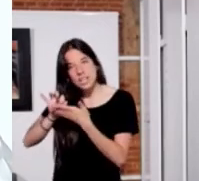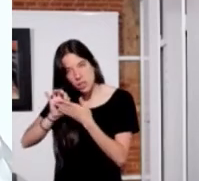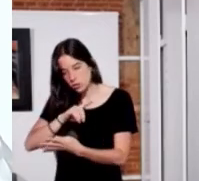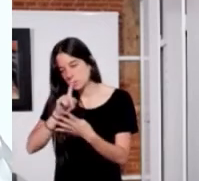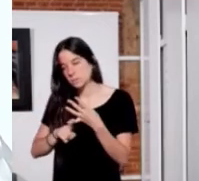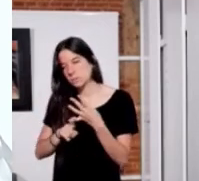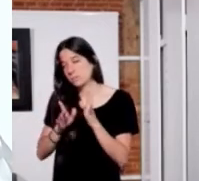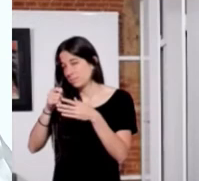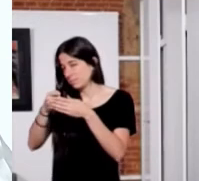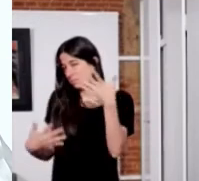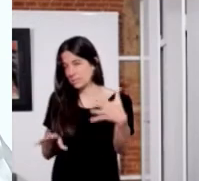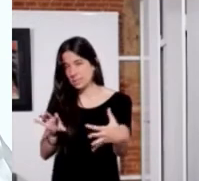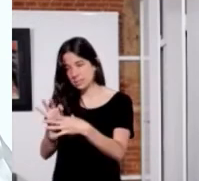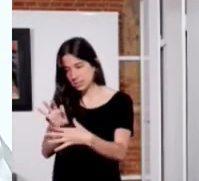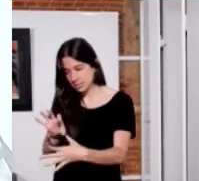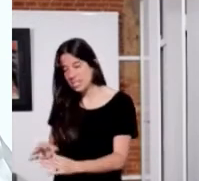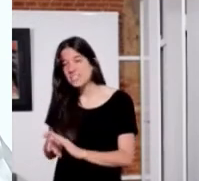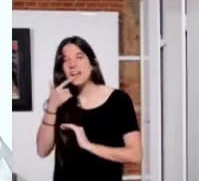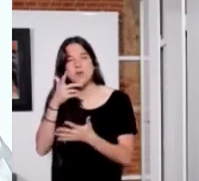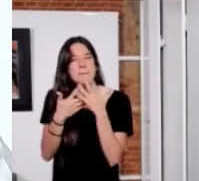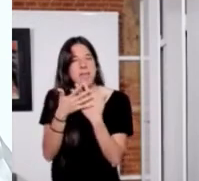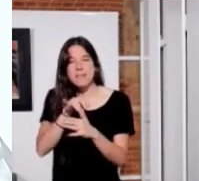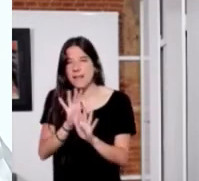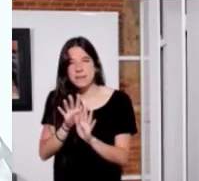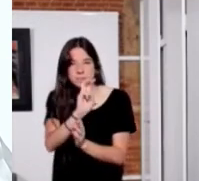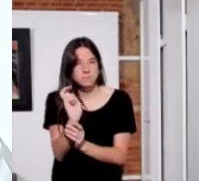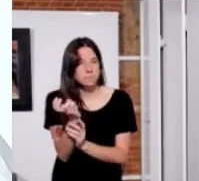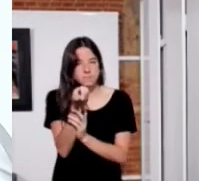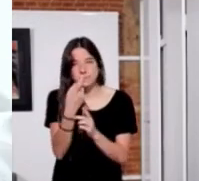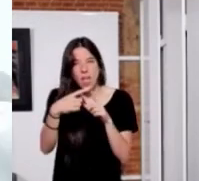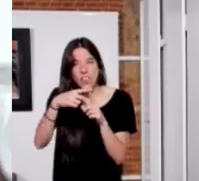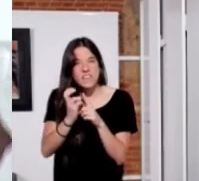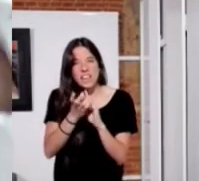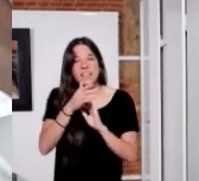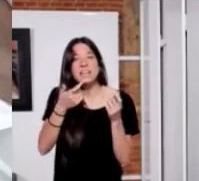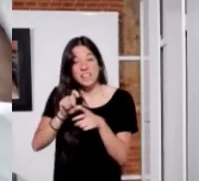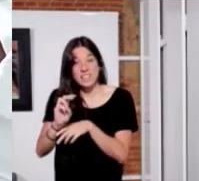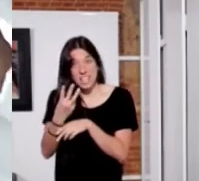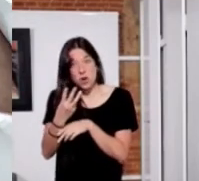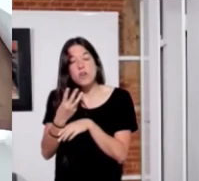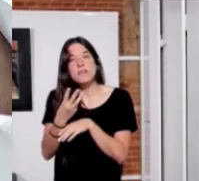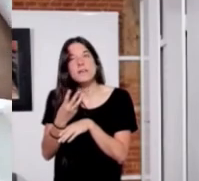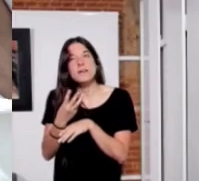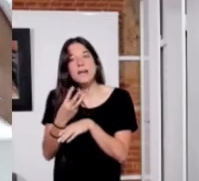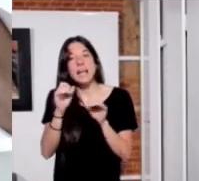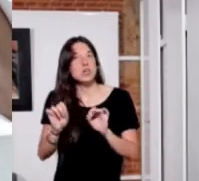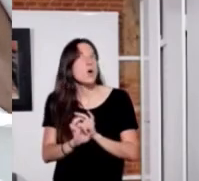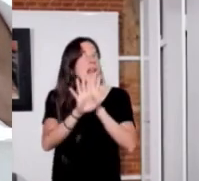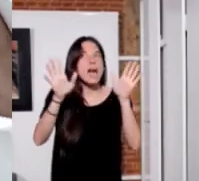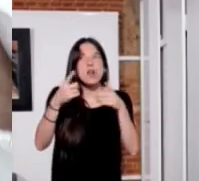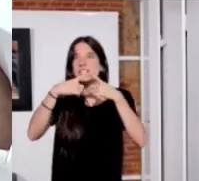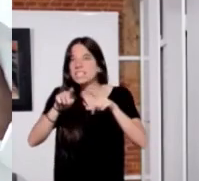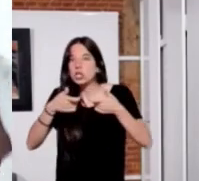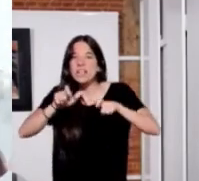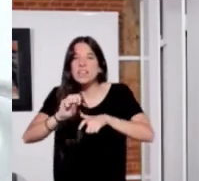Es decir, tenemos una amalgama muy, muy híbrida de lo que el tercer sector, así como claro y distinto que